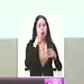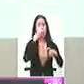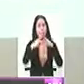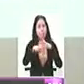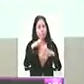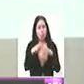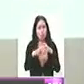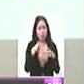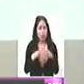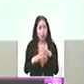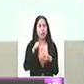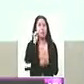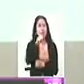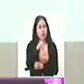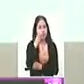esta pandemia,